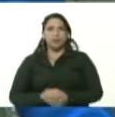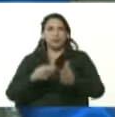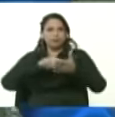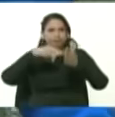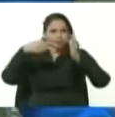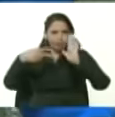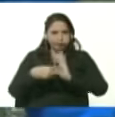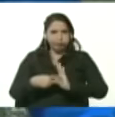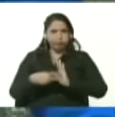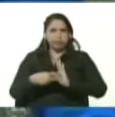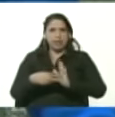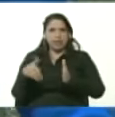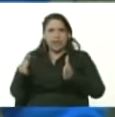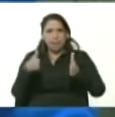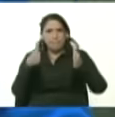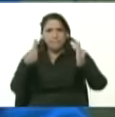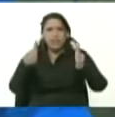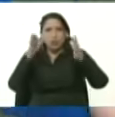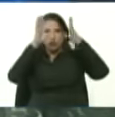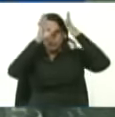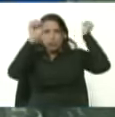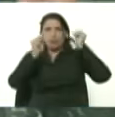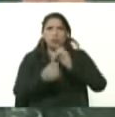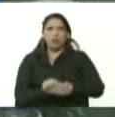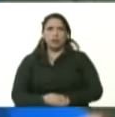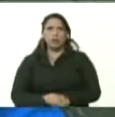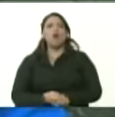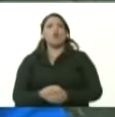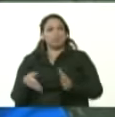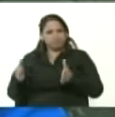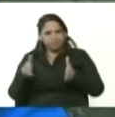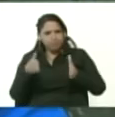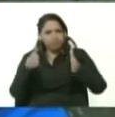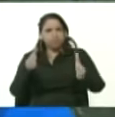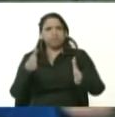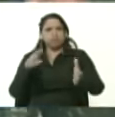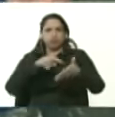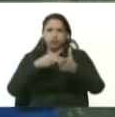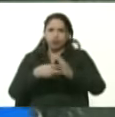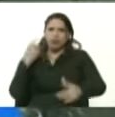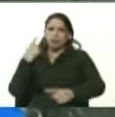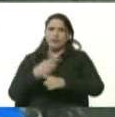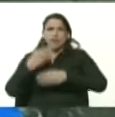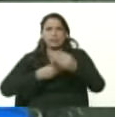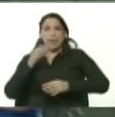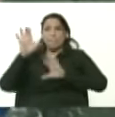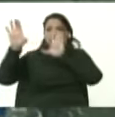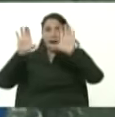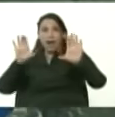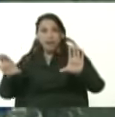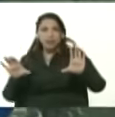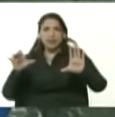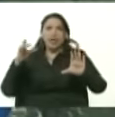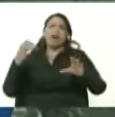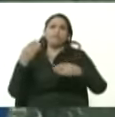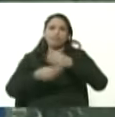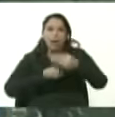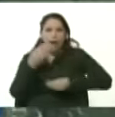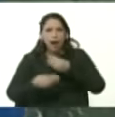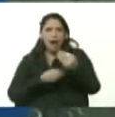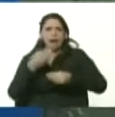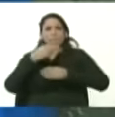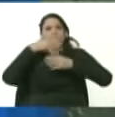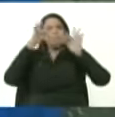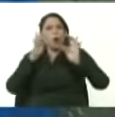corresponde es el camino diplomático. Lo que corresponde es que los países establezcan sus medios